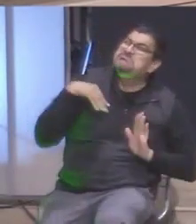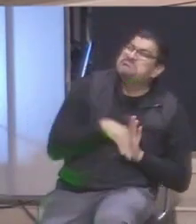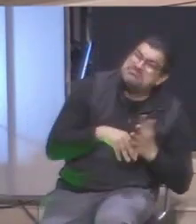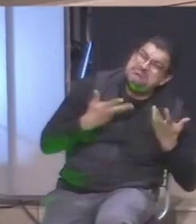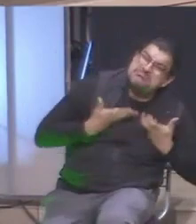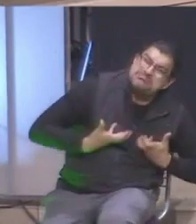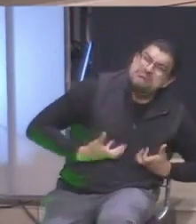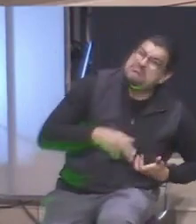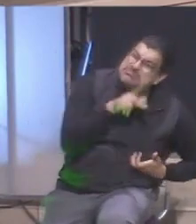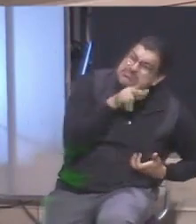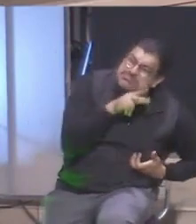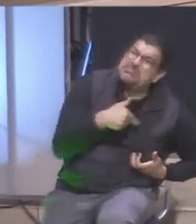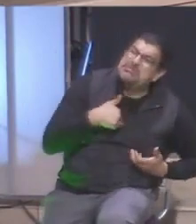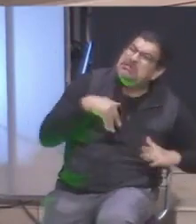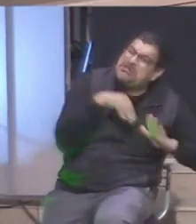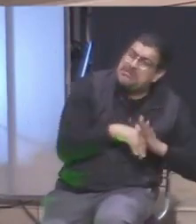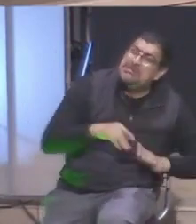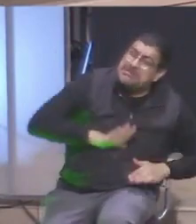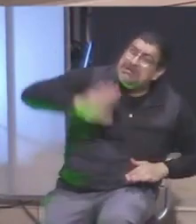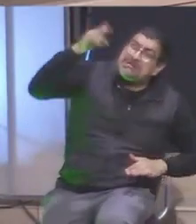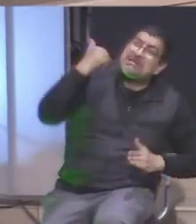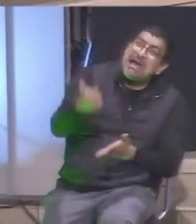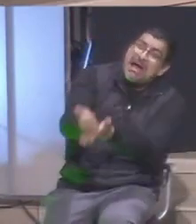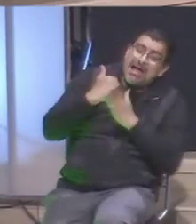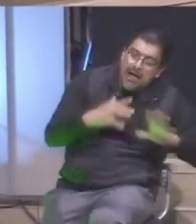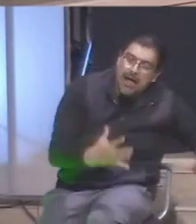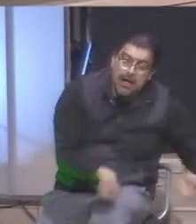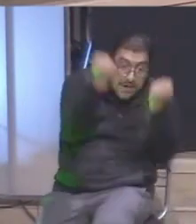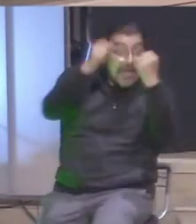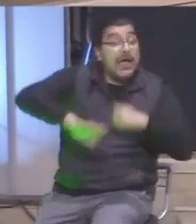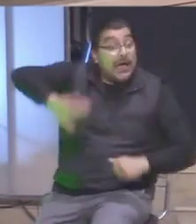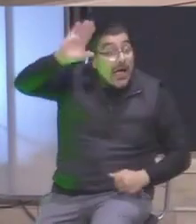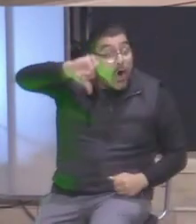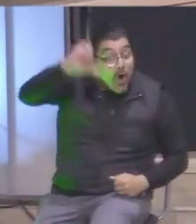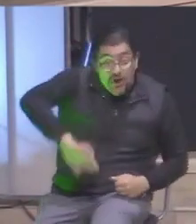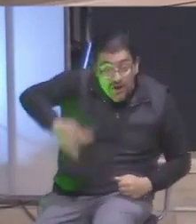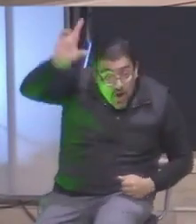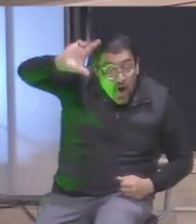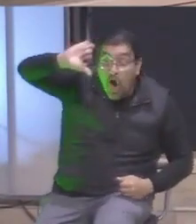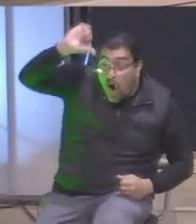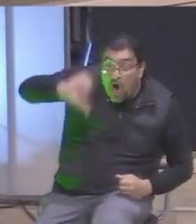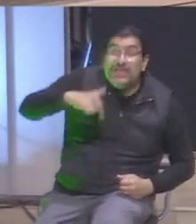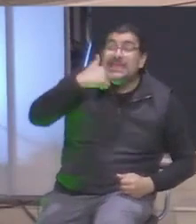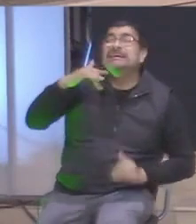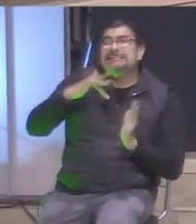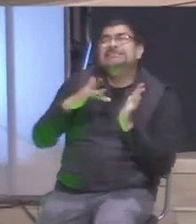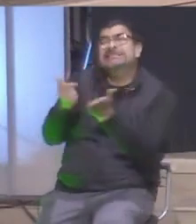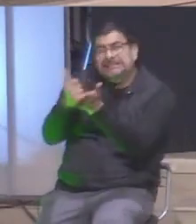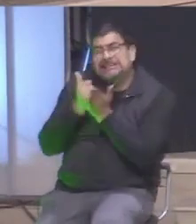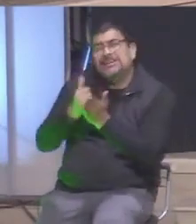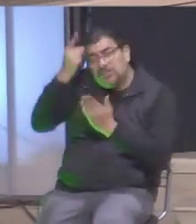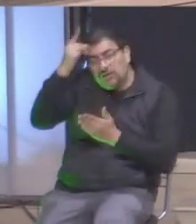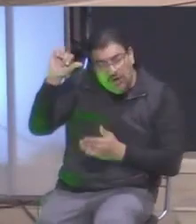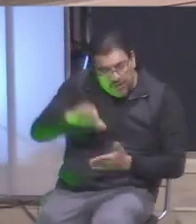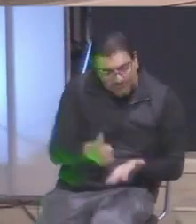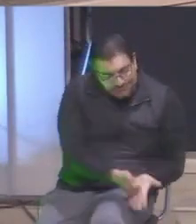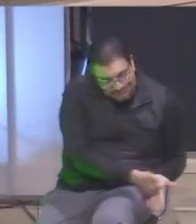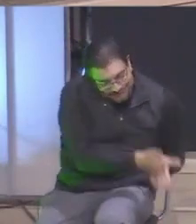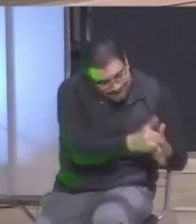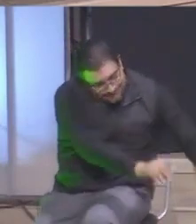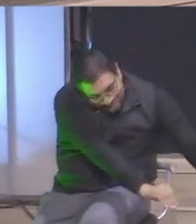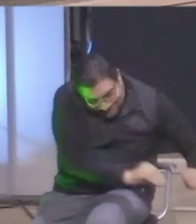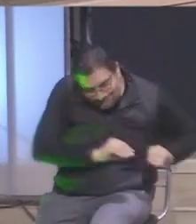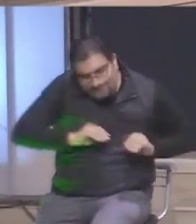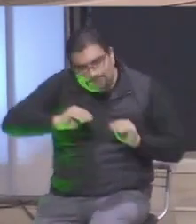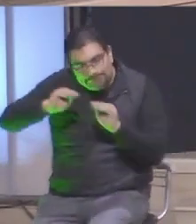viviendo Hoy hay alguien aquí en esta bendita iglesia que necesite salir de ese lugar y necesite